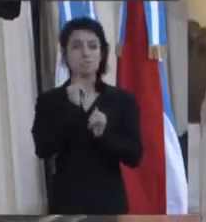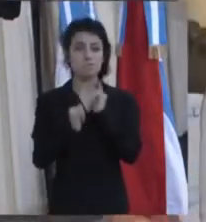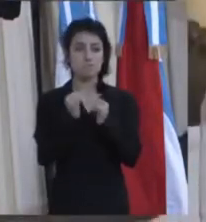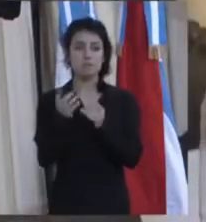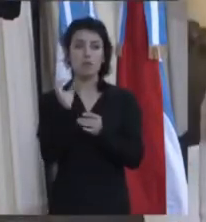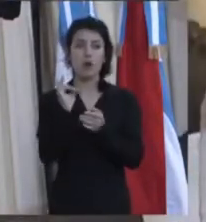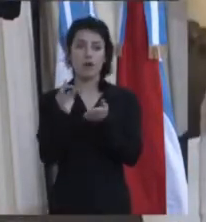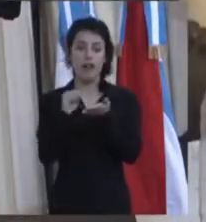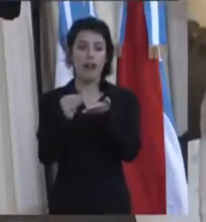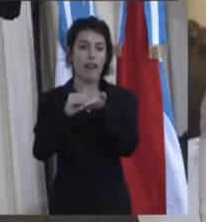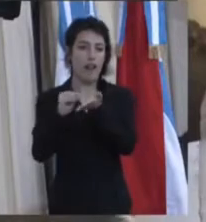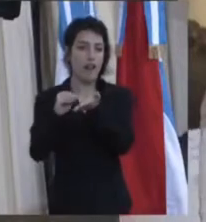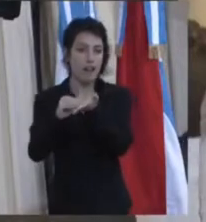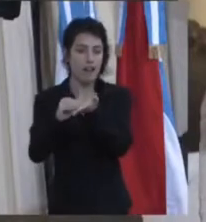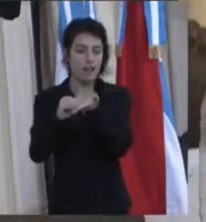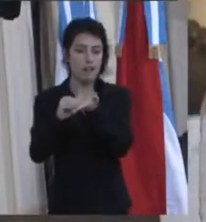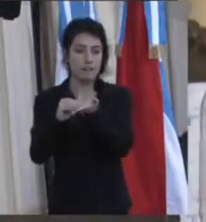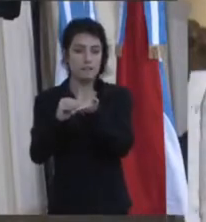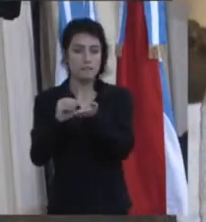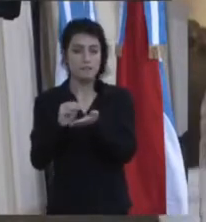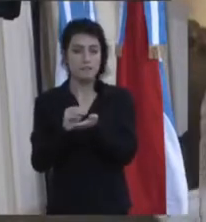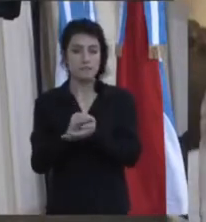agregar algunos datos,